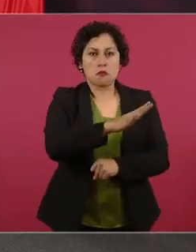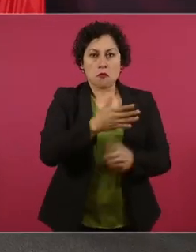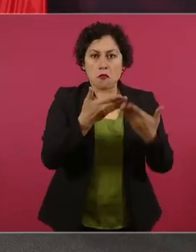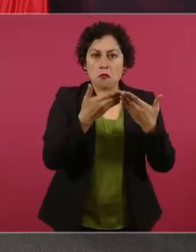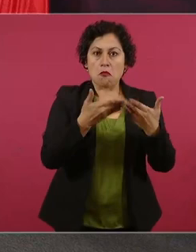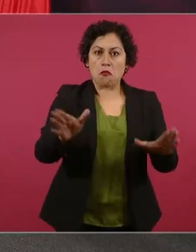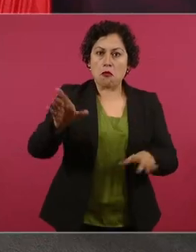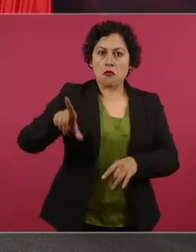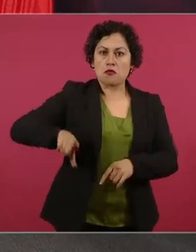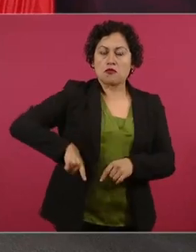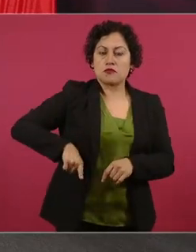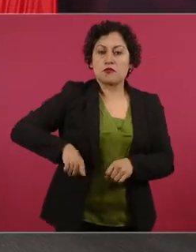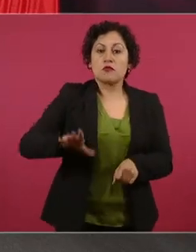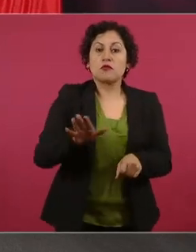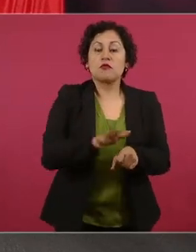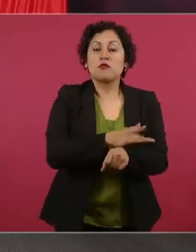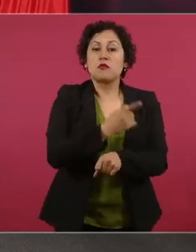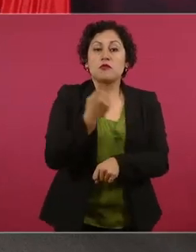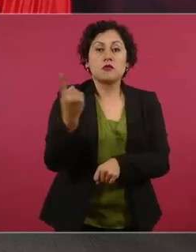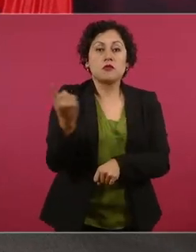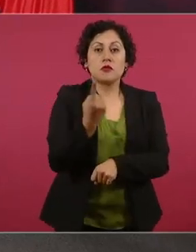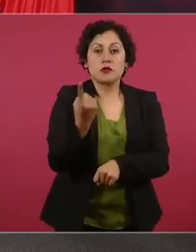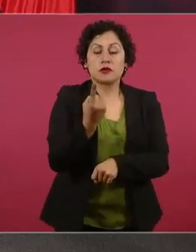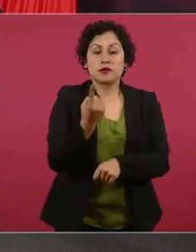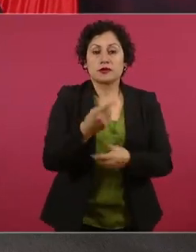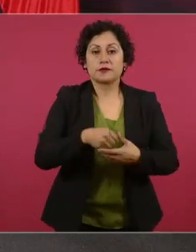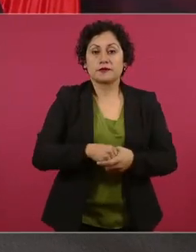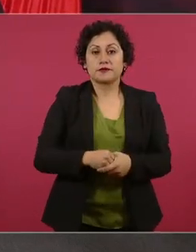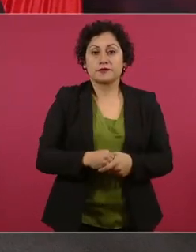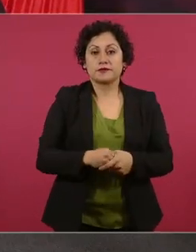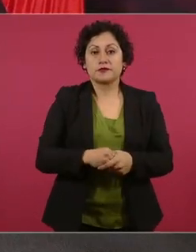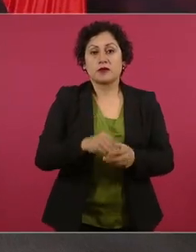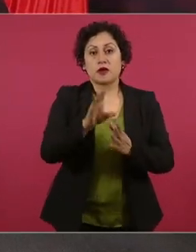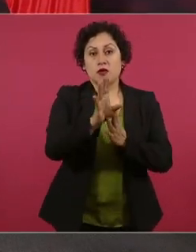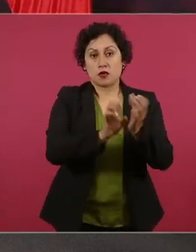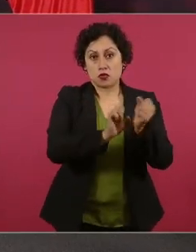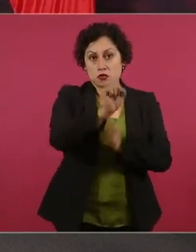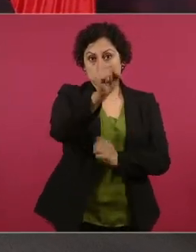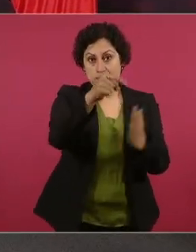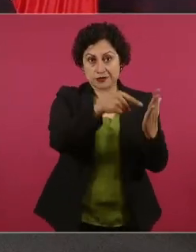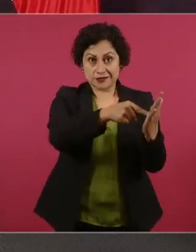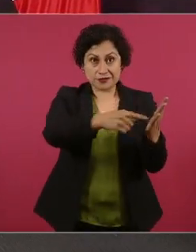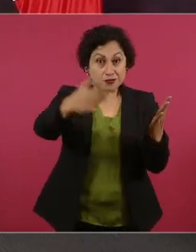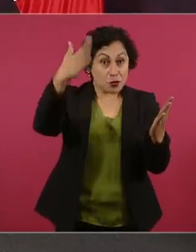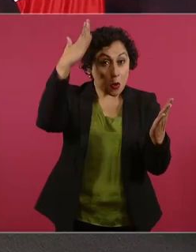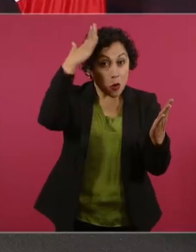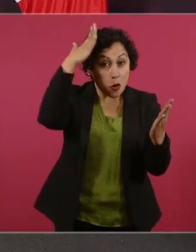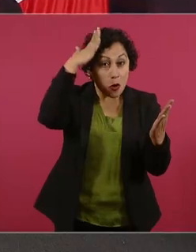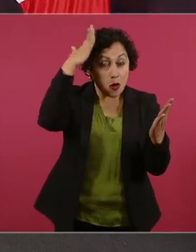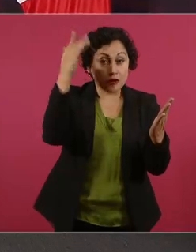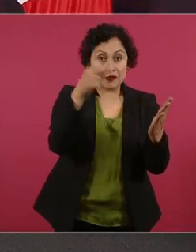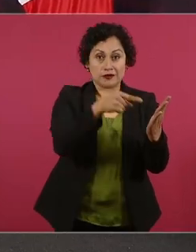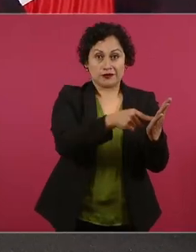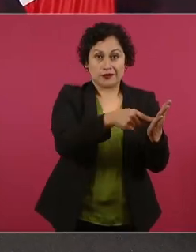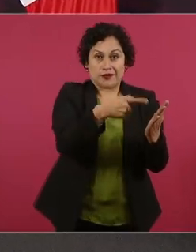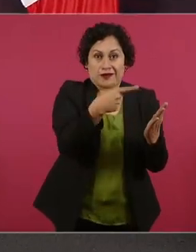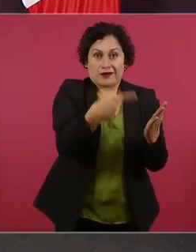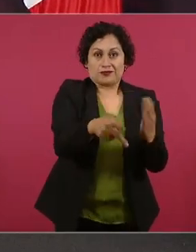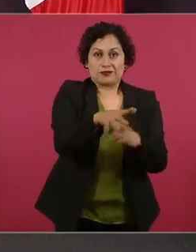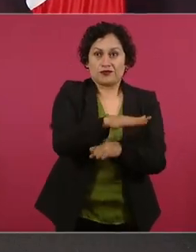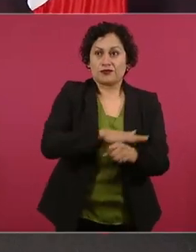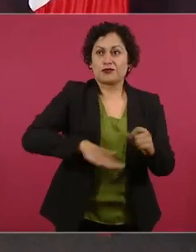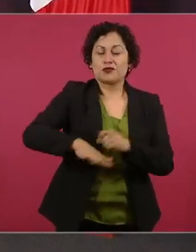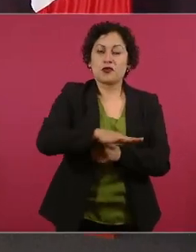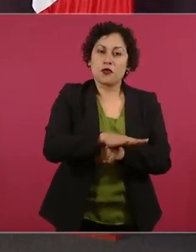porque la Constitución, la Carta Magna, tiene una función social y